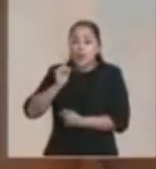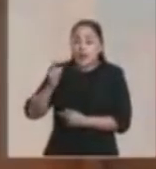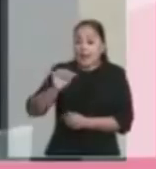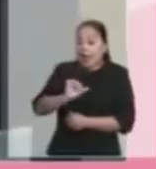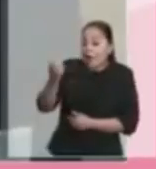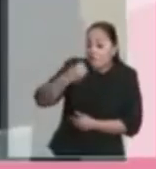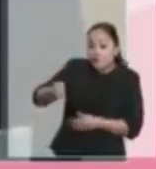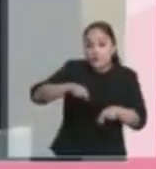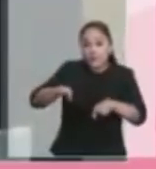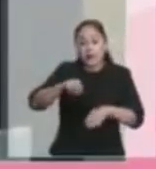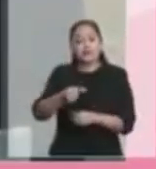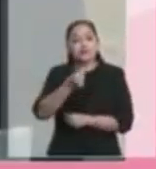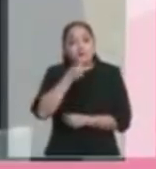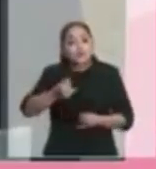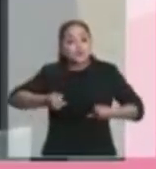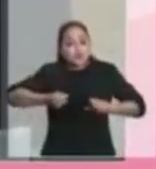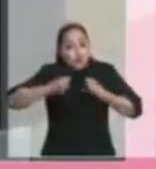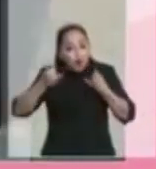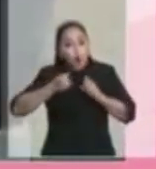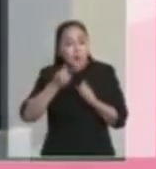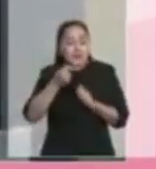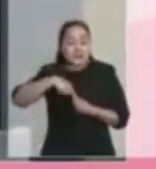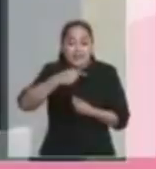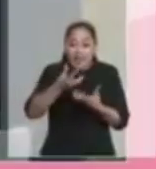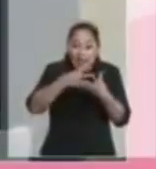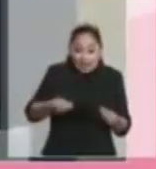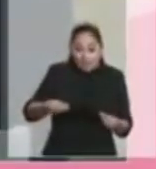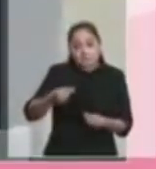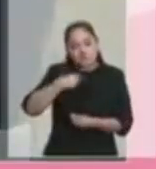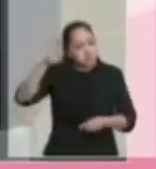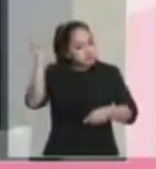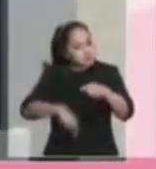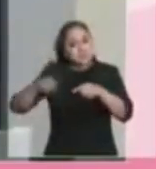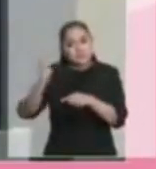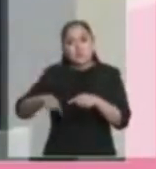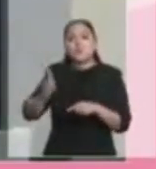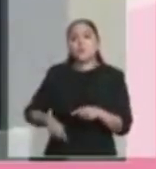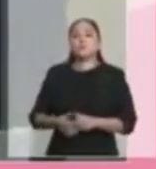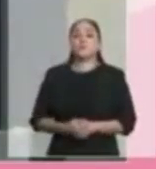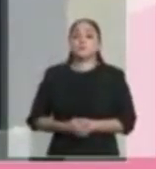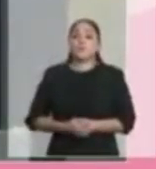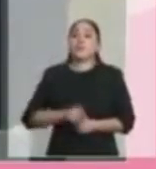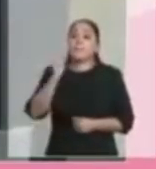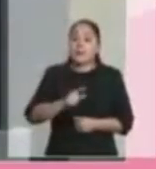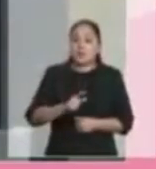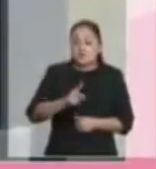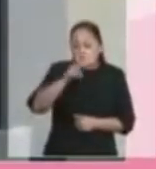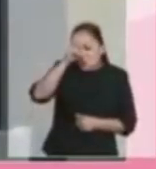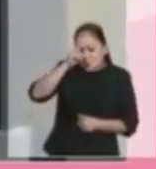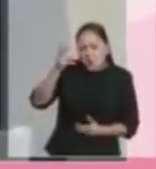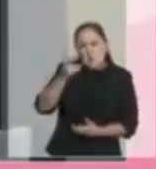la desaparición de niños, de adolescentes y de jóvenes. Y quinto, voy a eliminar la violencia a través de los